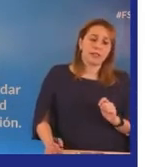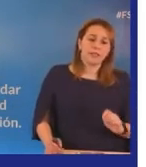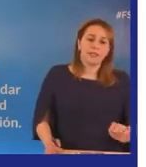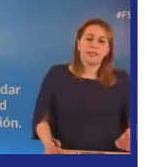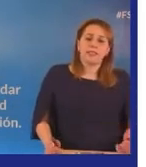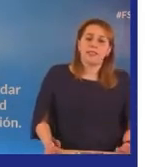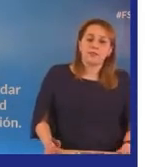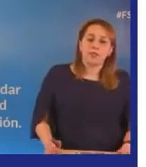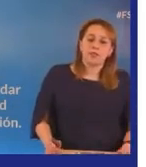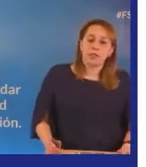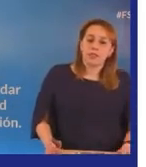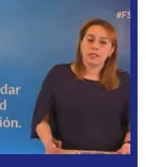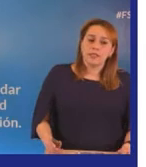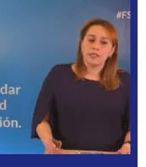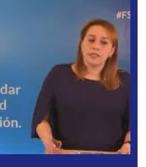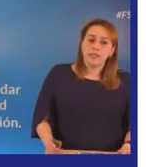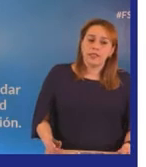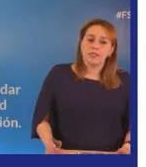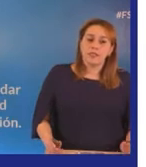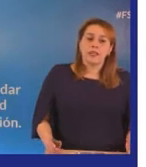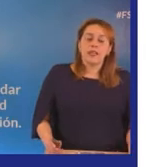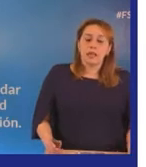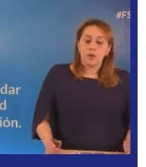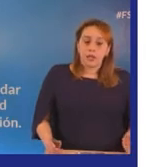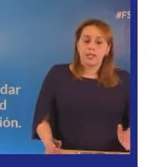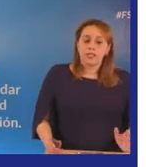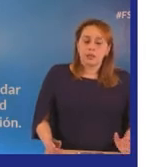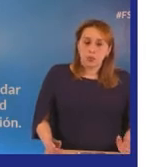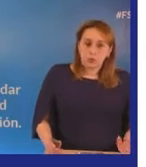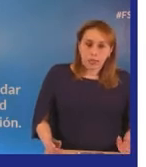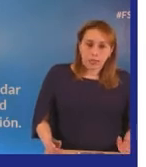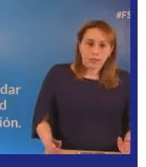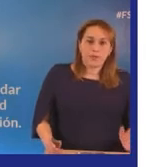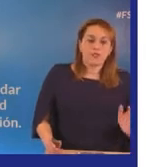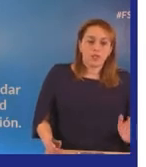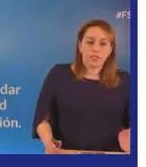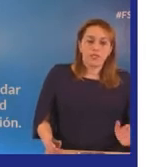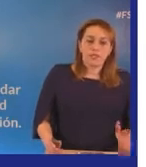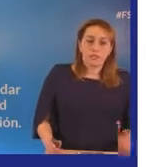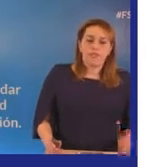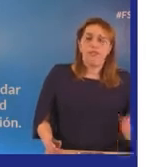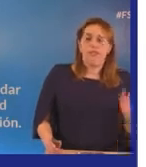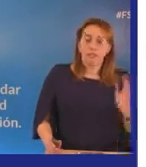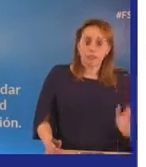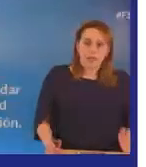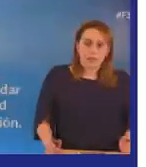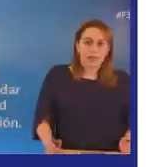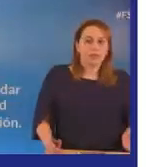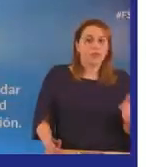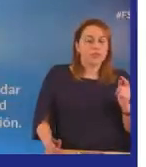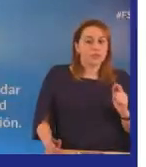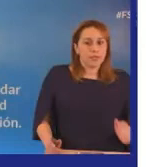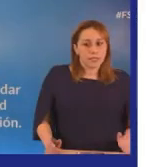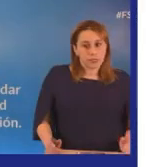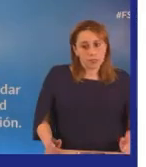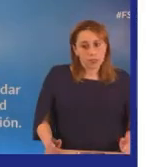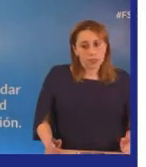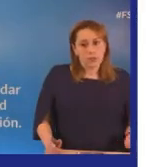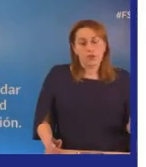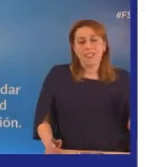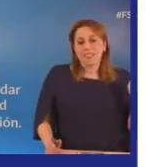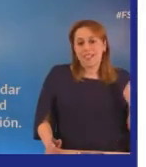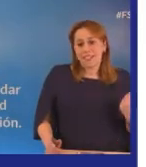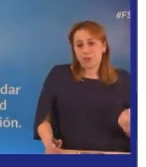esta parte se le dificulta realizar actividades laborales y culturales, pero sigue siendo funcional, tiene